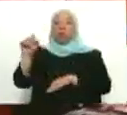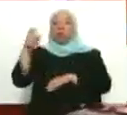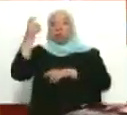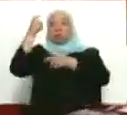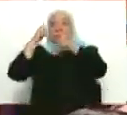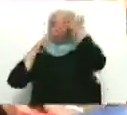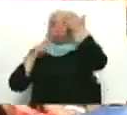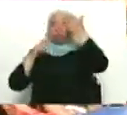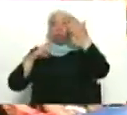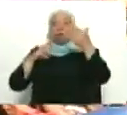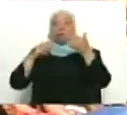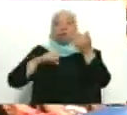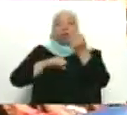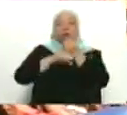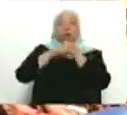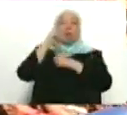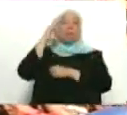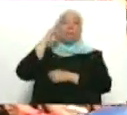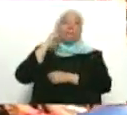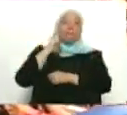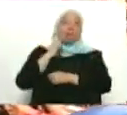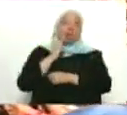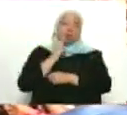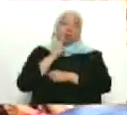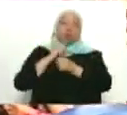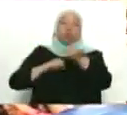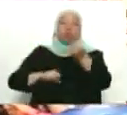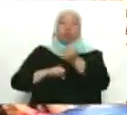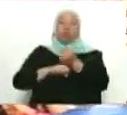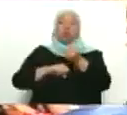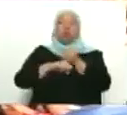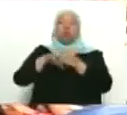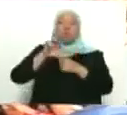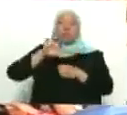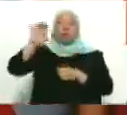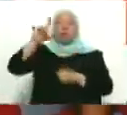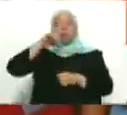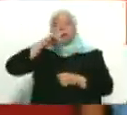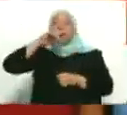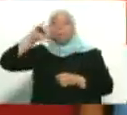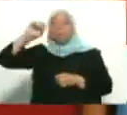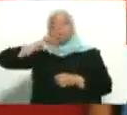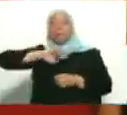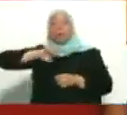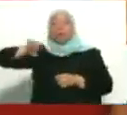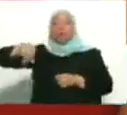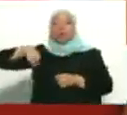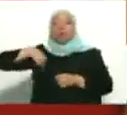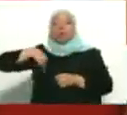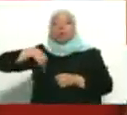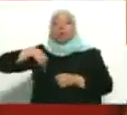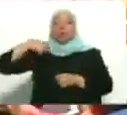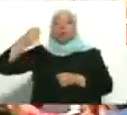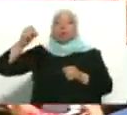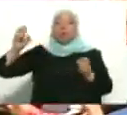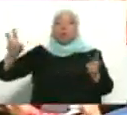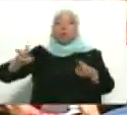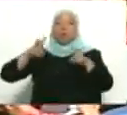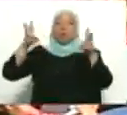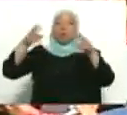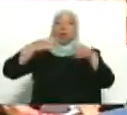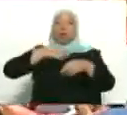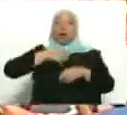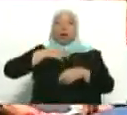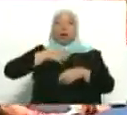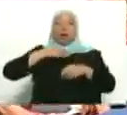con Bolívar, con Maduro, con la patria, que nosotros venceremos.